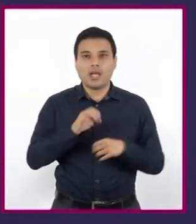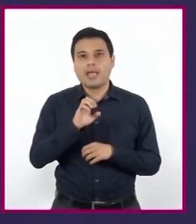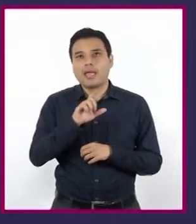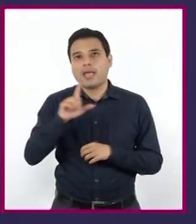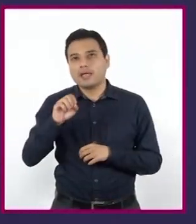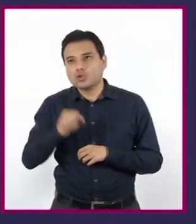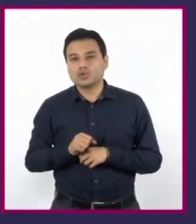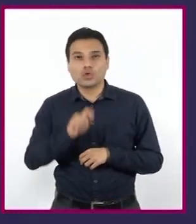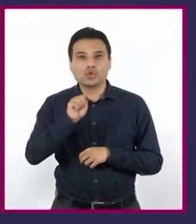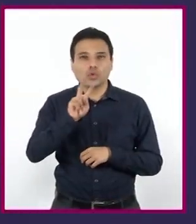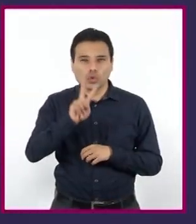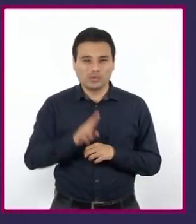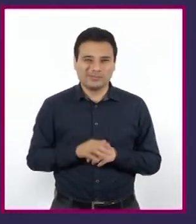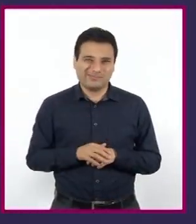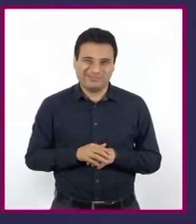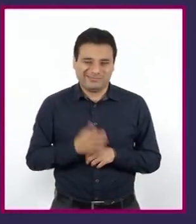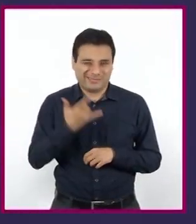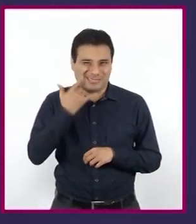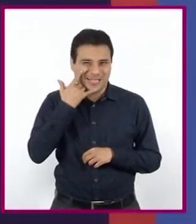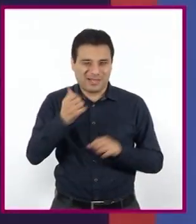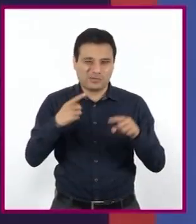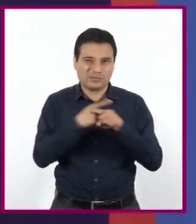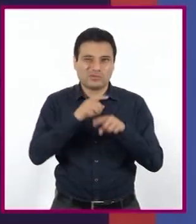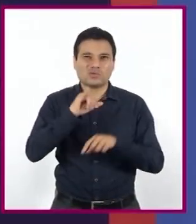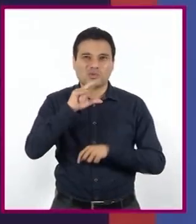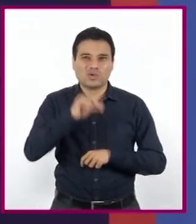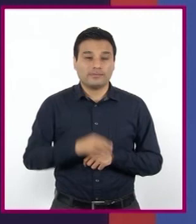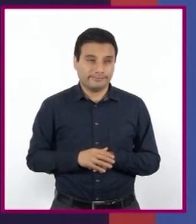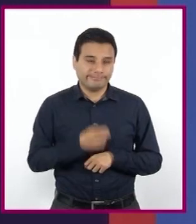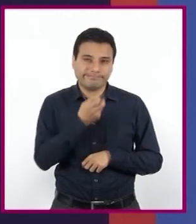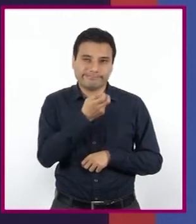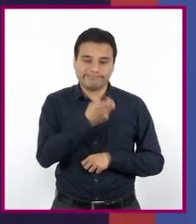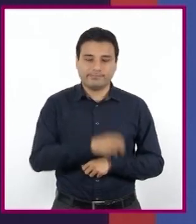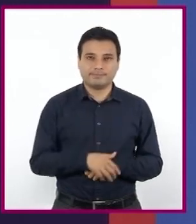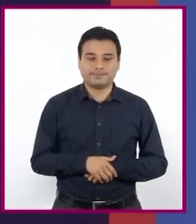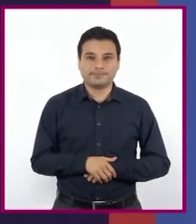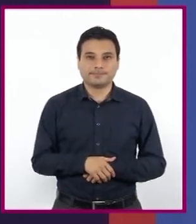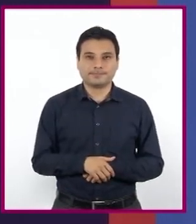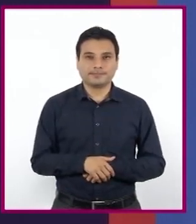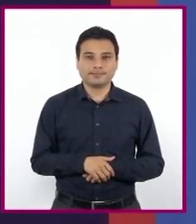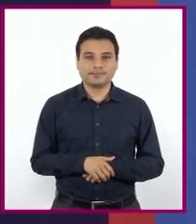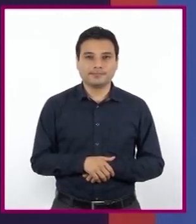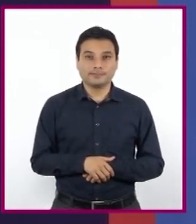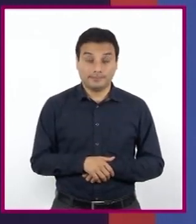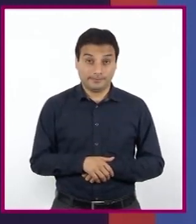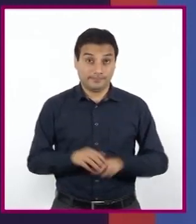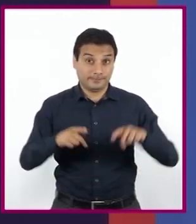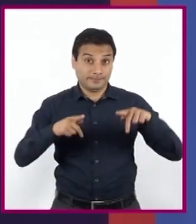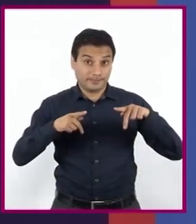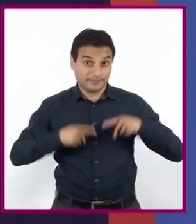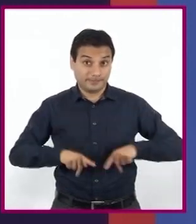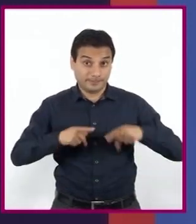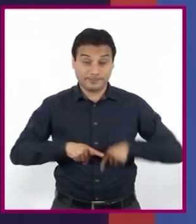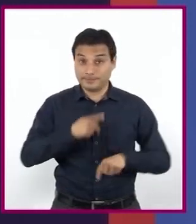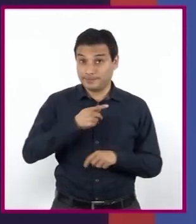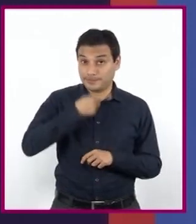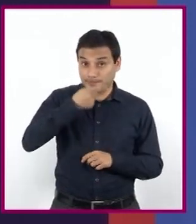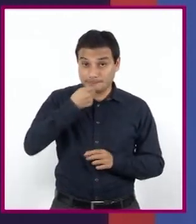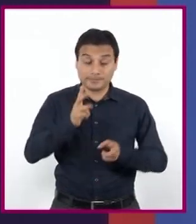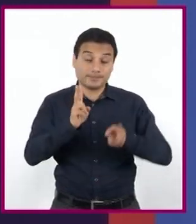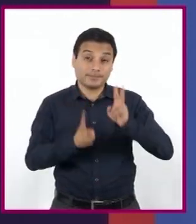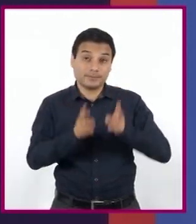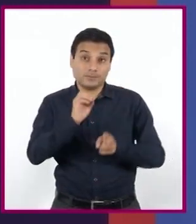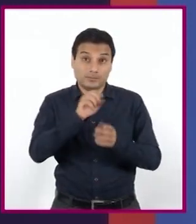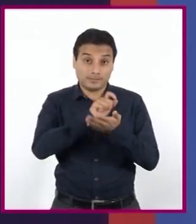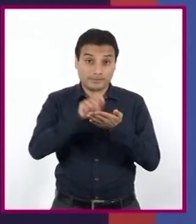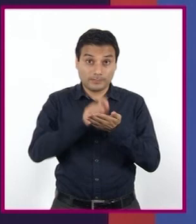o tú sonaría raro, ¿no lo cree? Claro. Un hablante o un escritor que conoce los